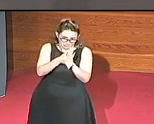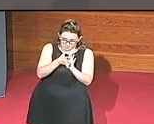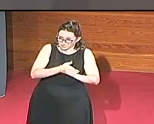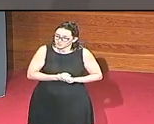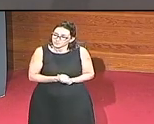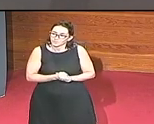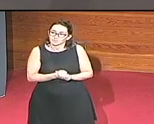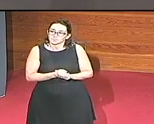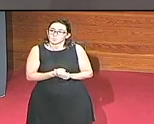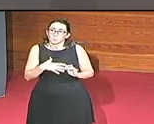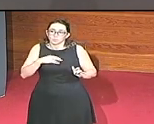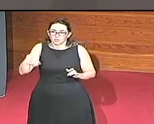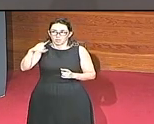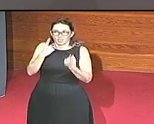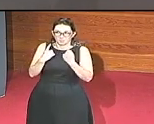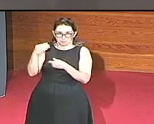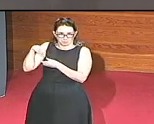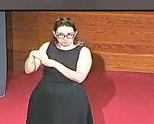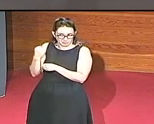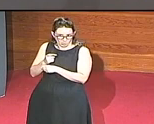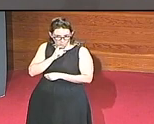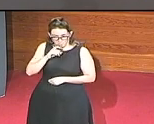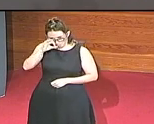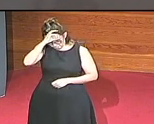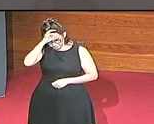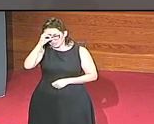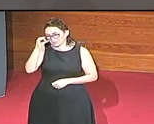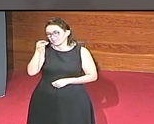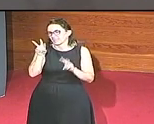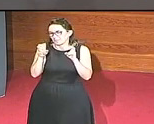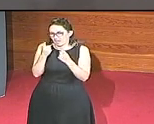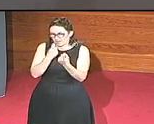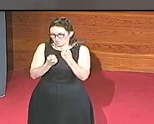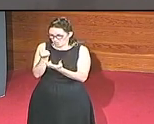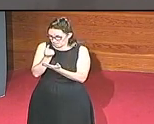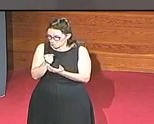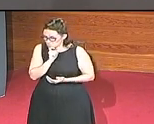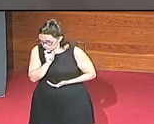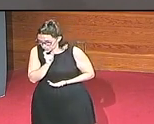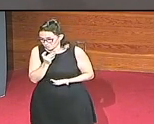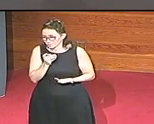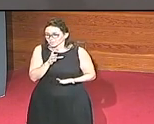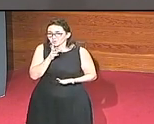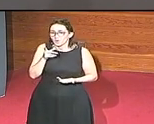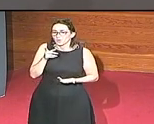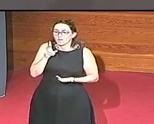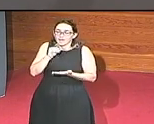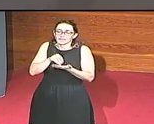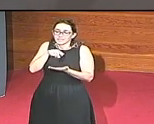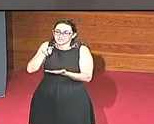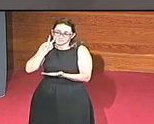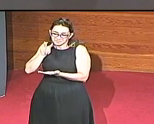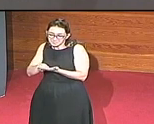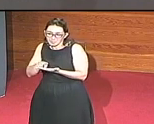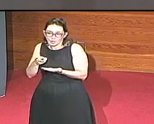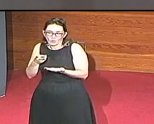igual la gente no sabe muy bien cómo se hacen las infografías pero no saben muy bien ver muchos redactores en los periódicos tampoco saben muy bien cómo lo hacemos